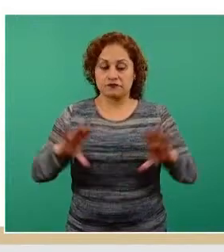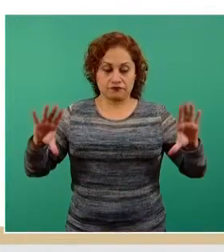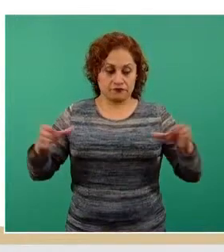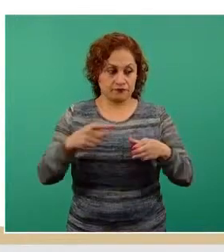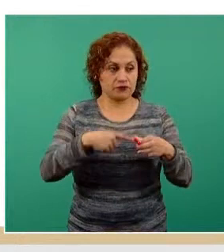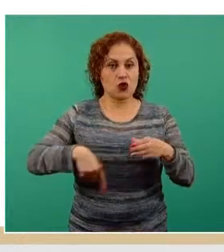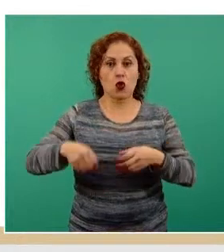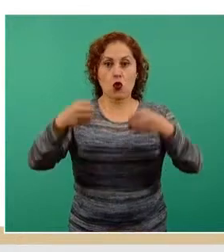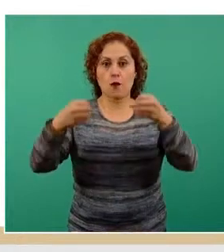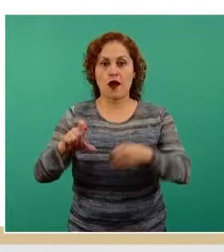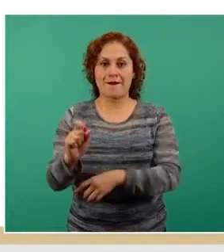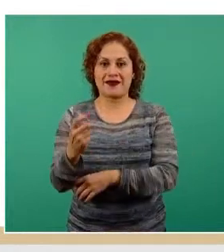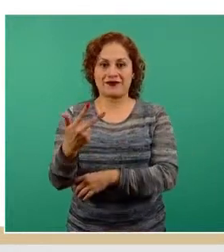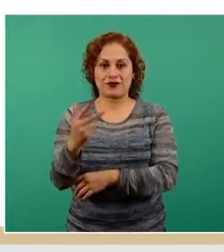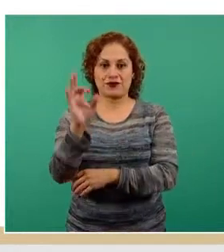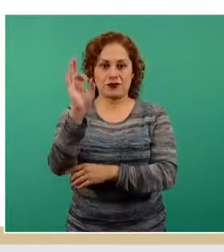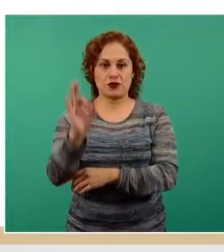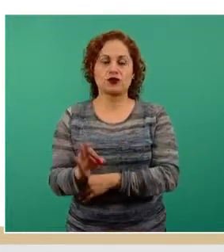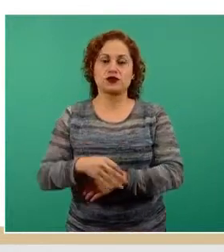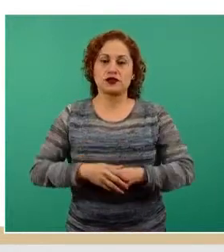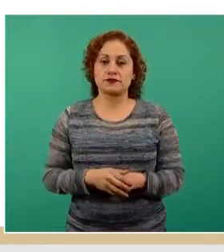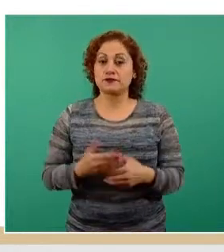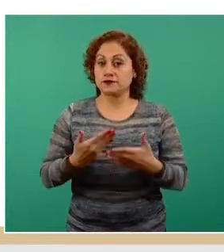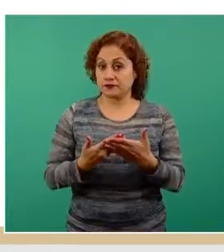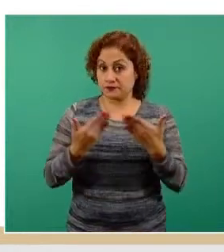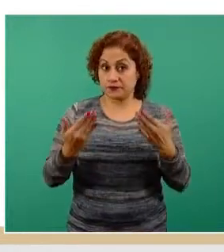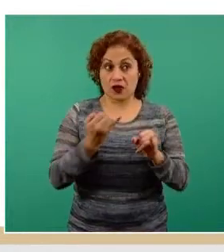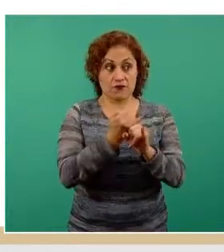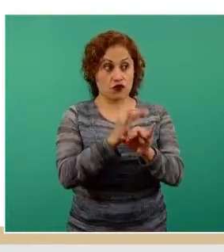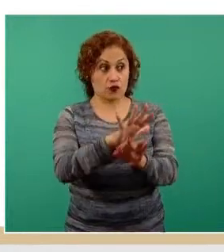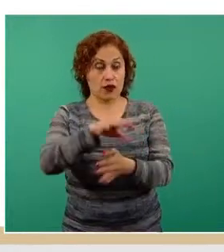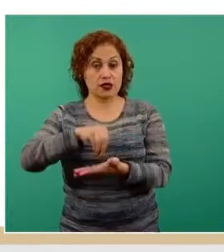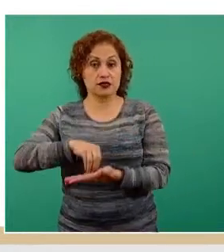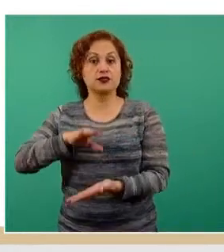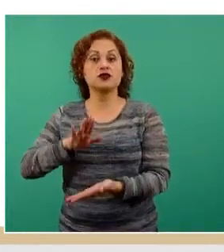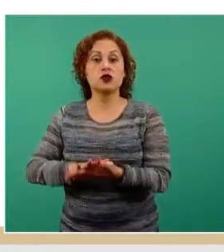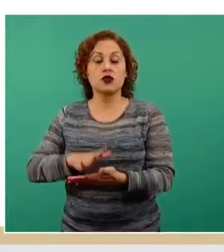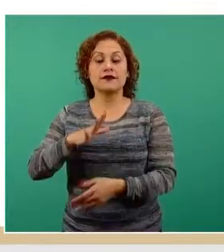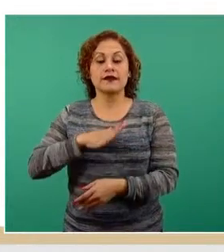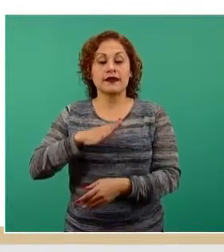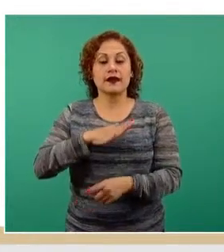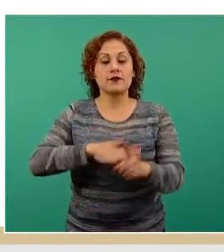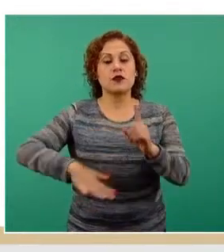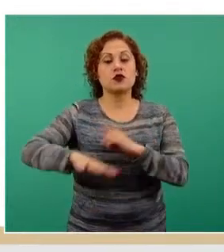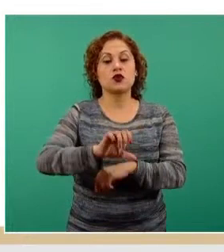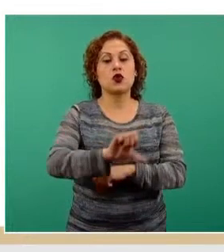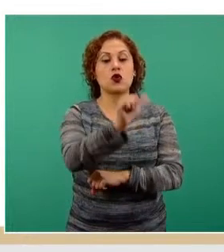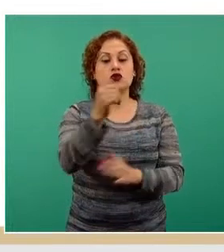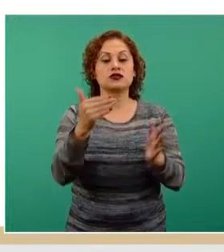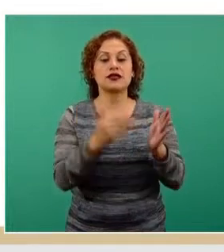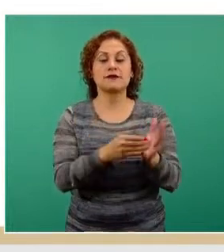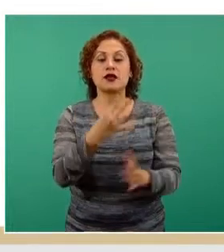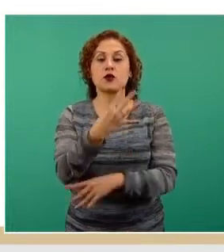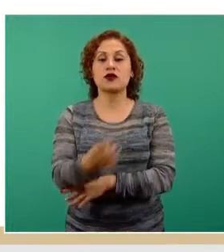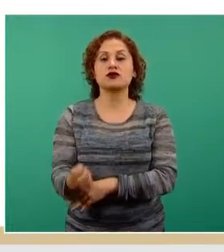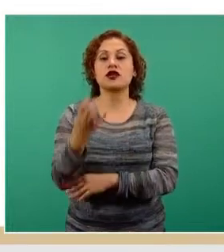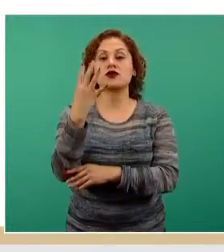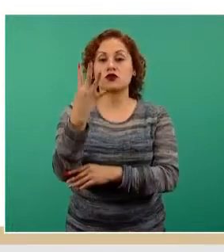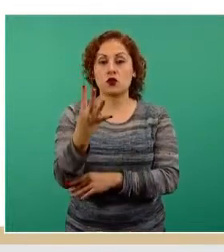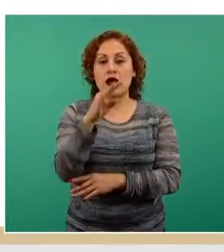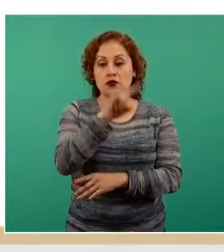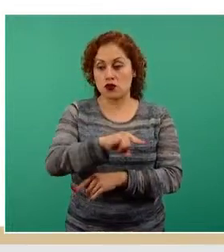28%. Actualmente, de acuerdo a la información de la red IRAC, tenemos 11.404 camas totales,